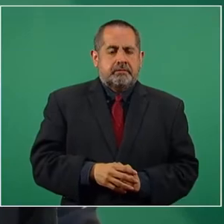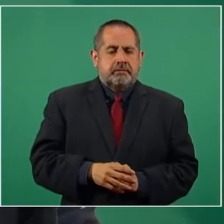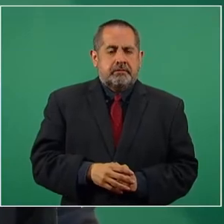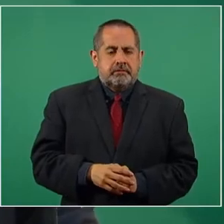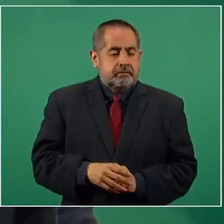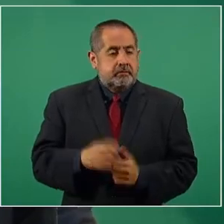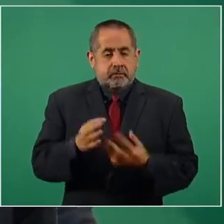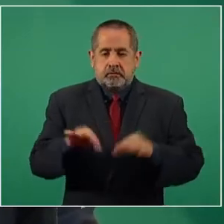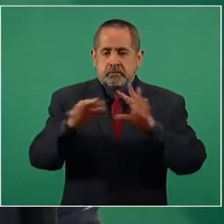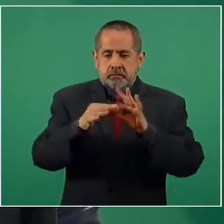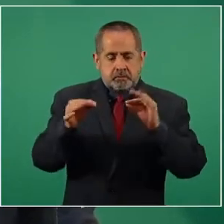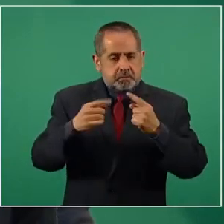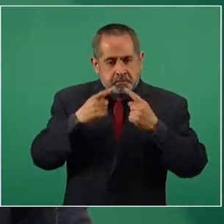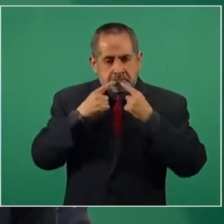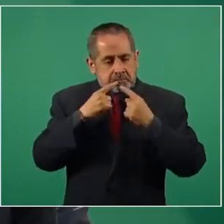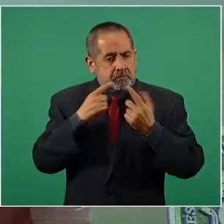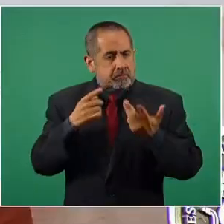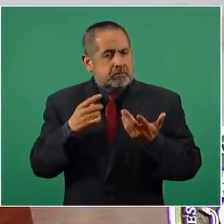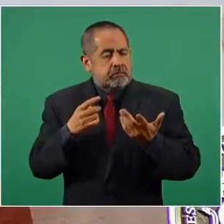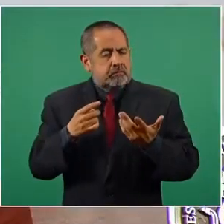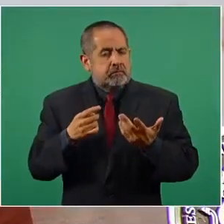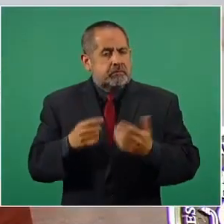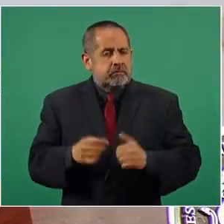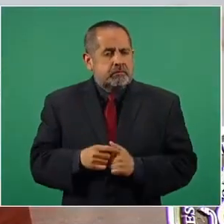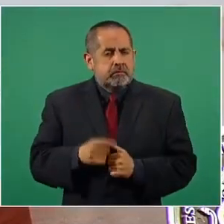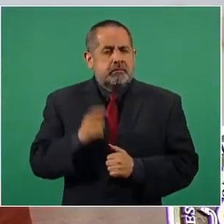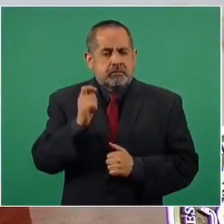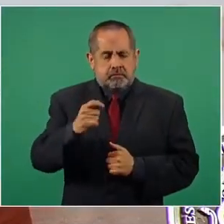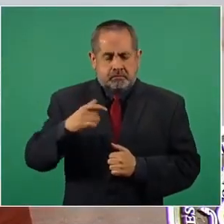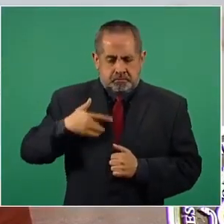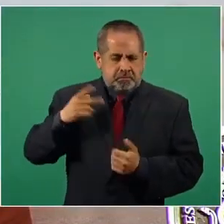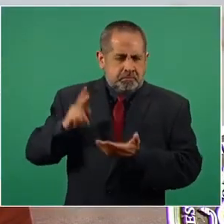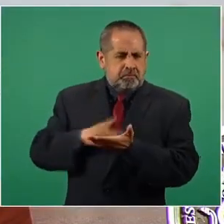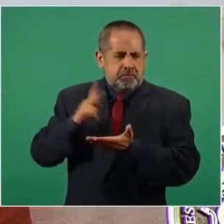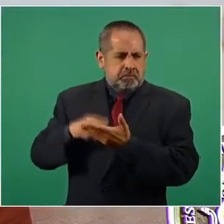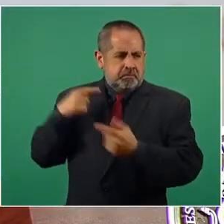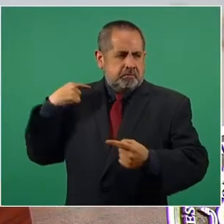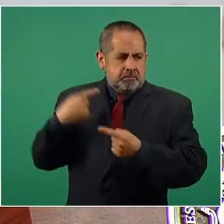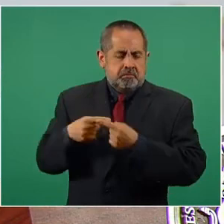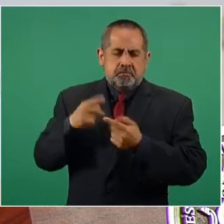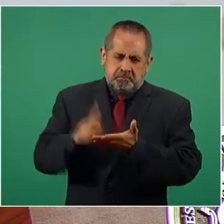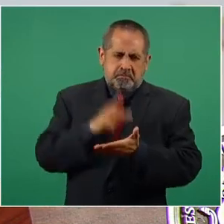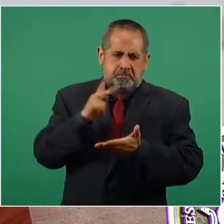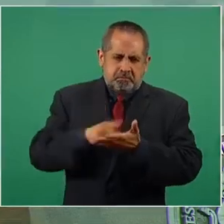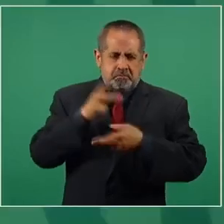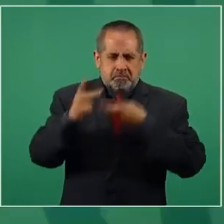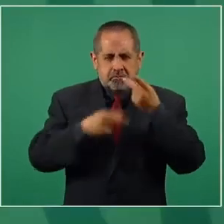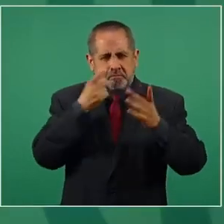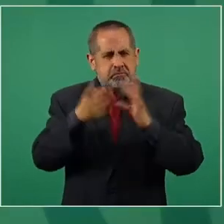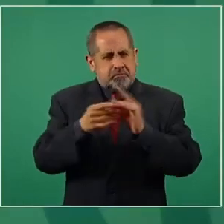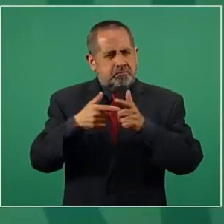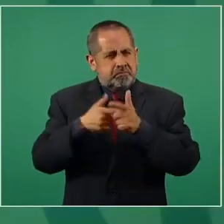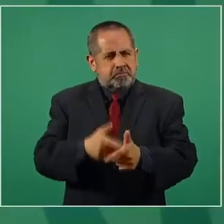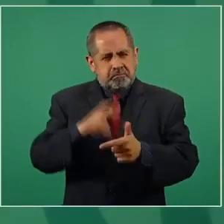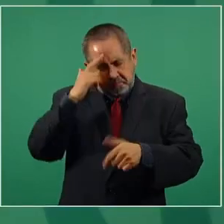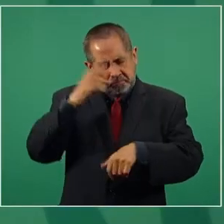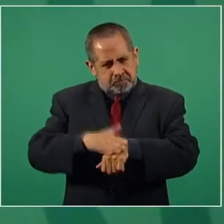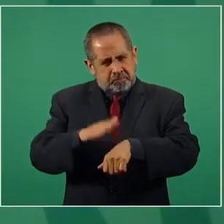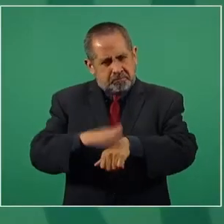Es tan importante que lo he venido diciendo en estos días y lo voy a seguir